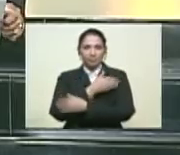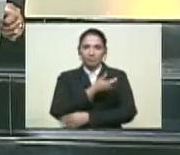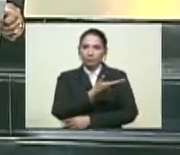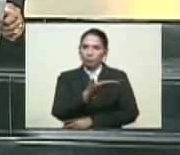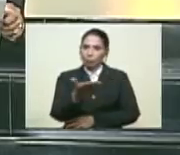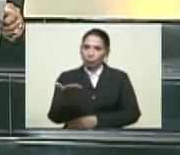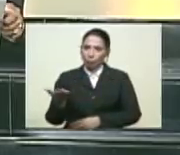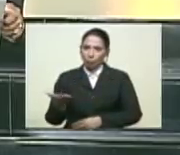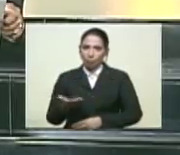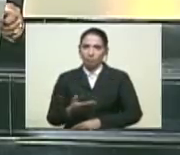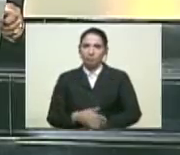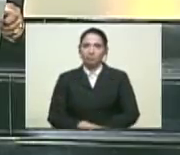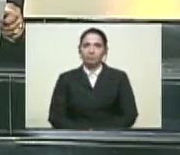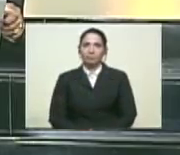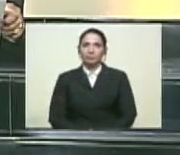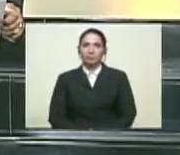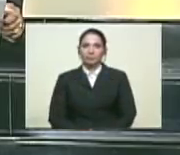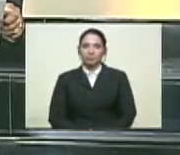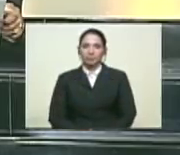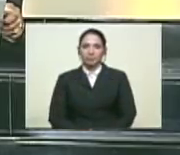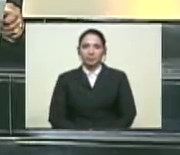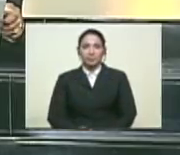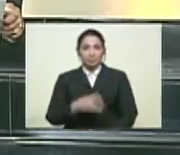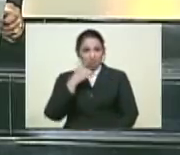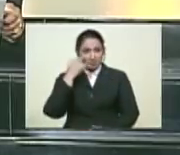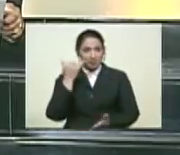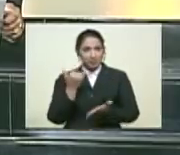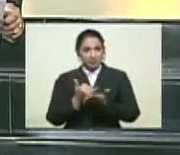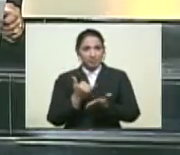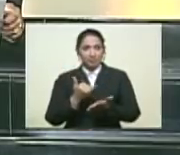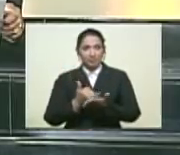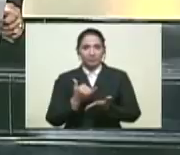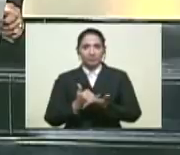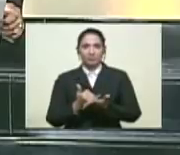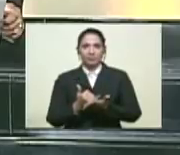todas. Hay que ver